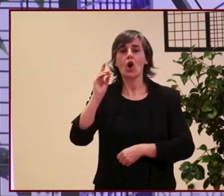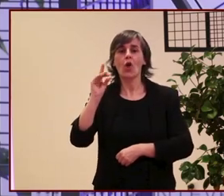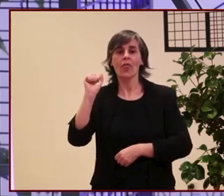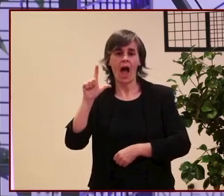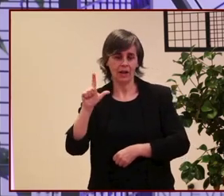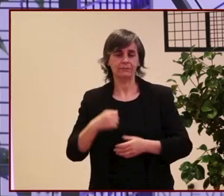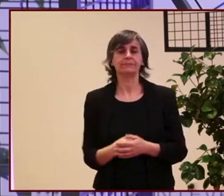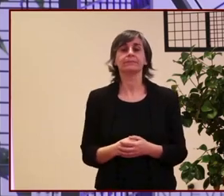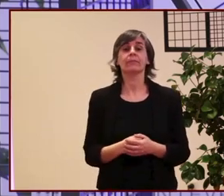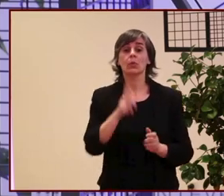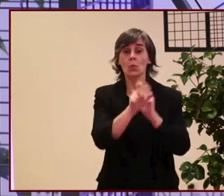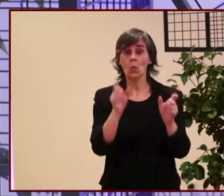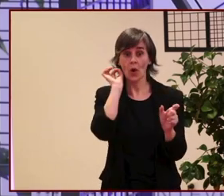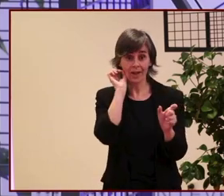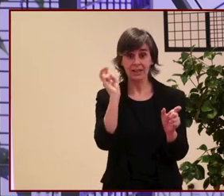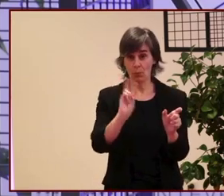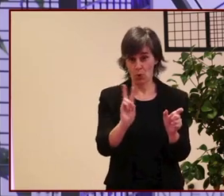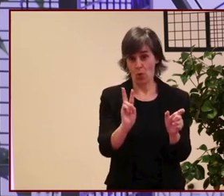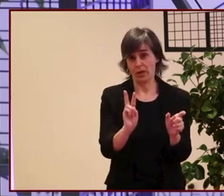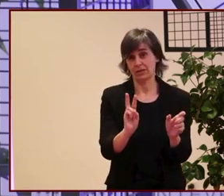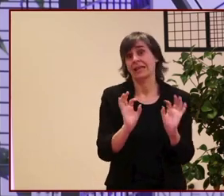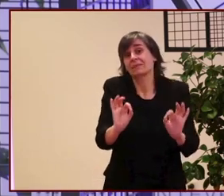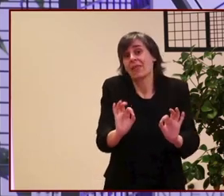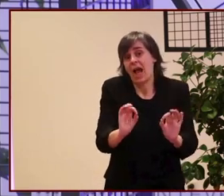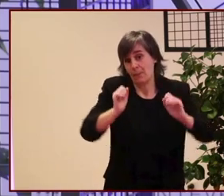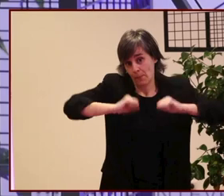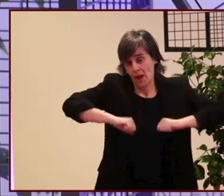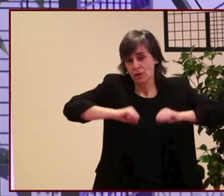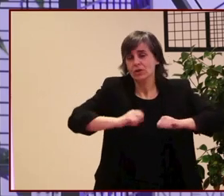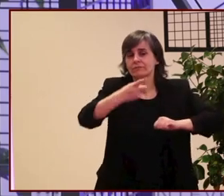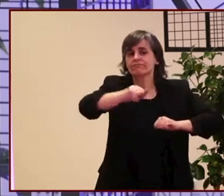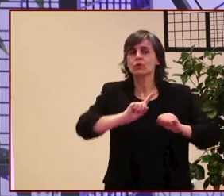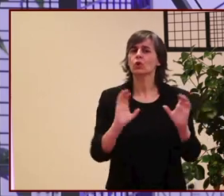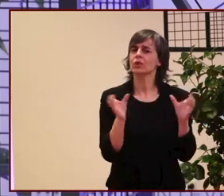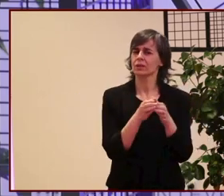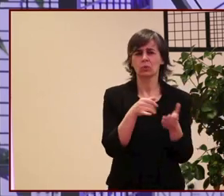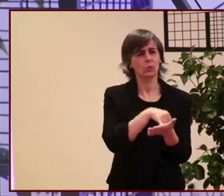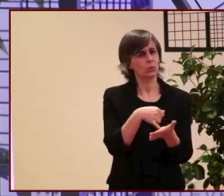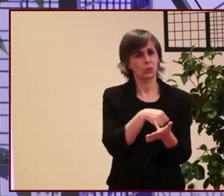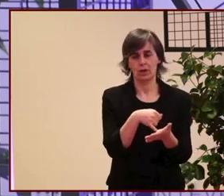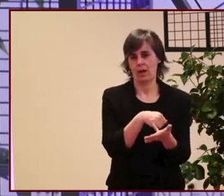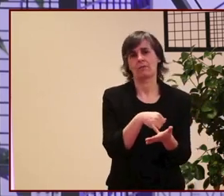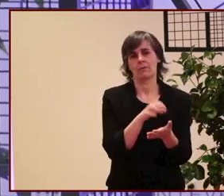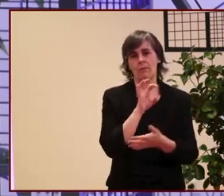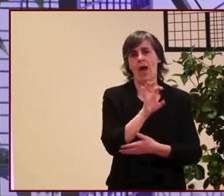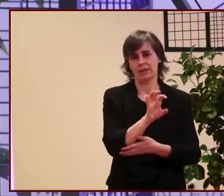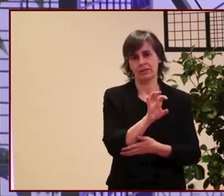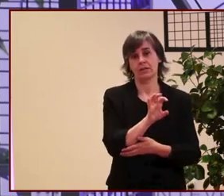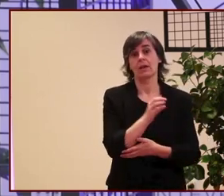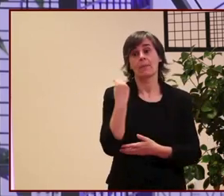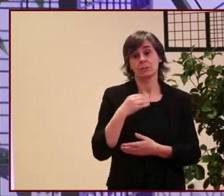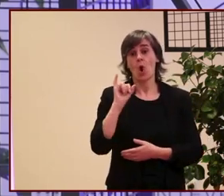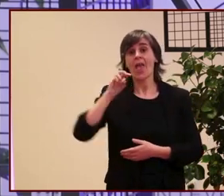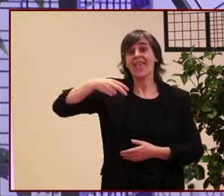viudas especialmente las de mayor de edad forman uno de los colectivos vulnerables del país según los datos del ine